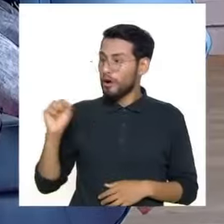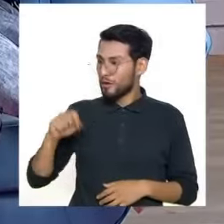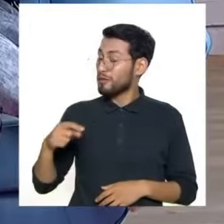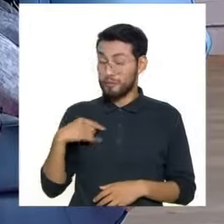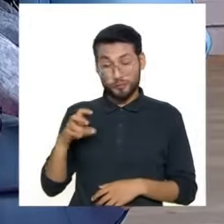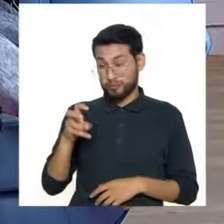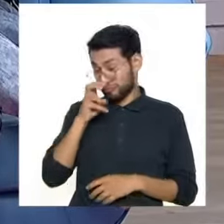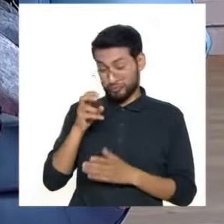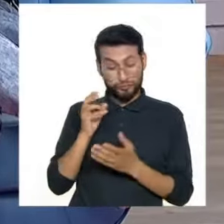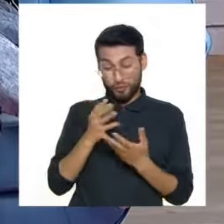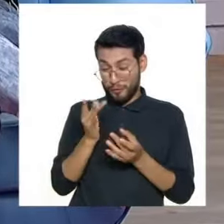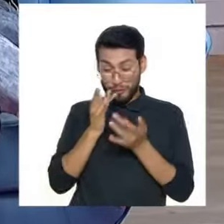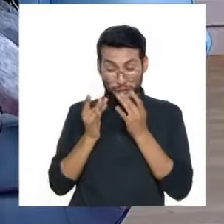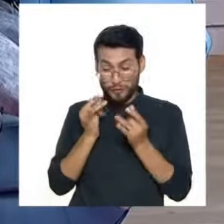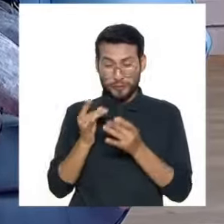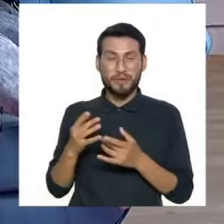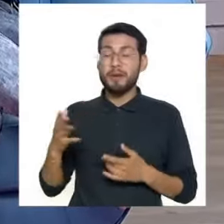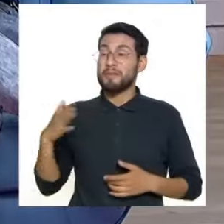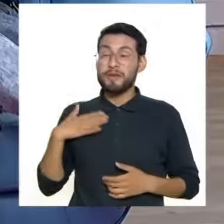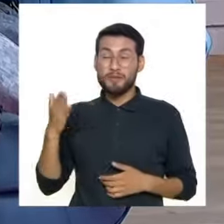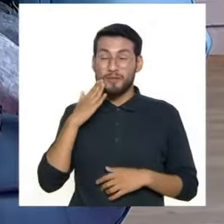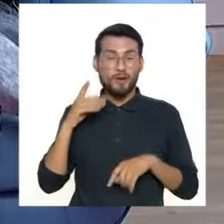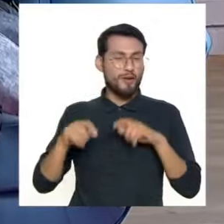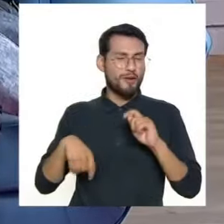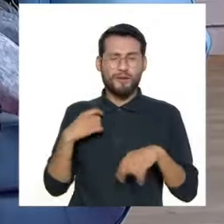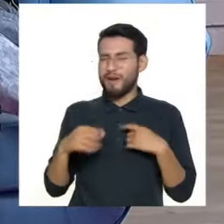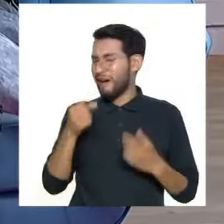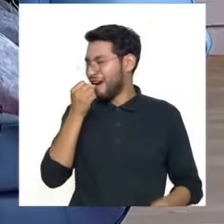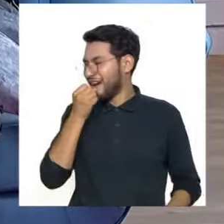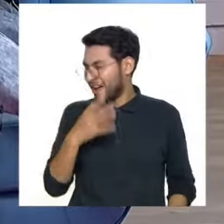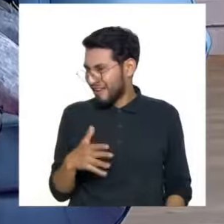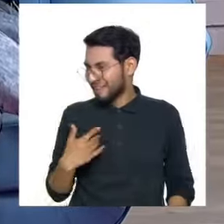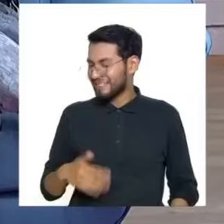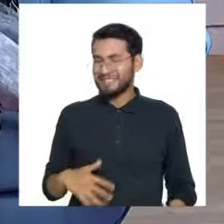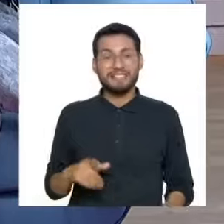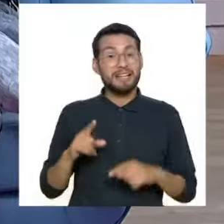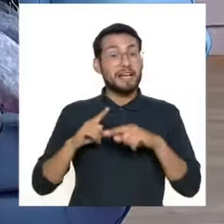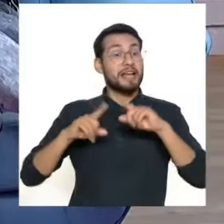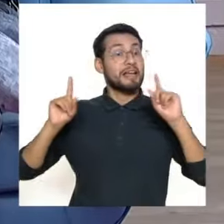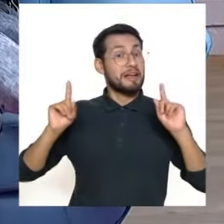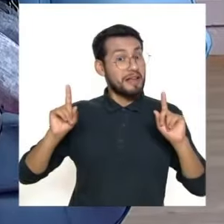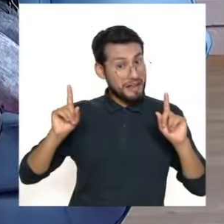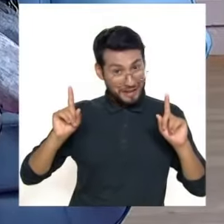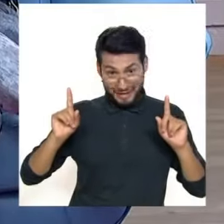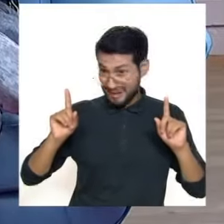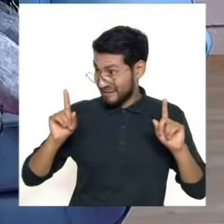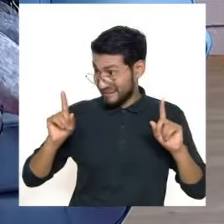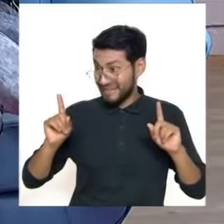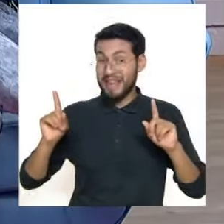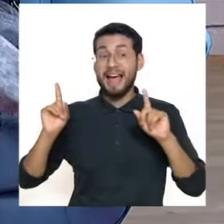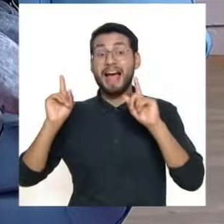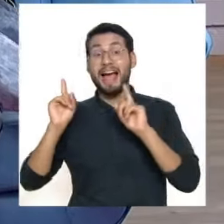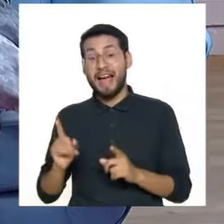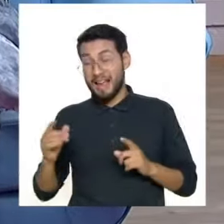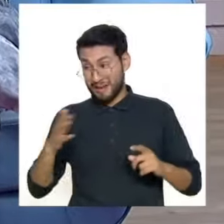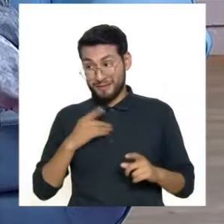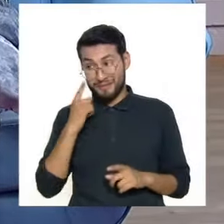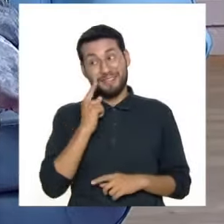exigente porque mi madre cocina que es una maravilla pero hasta que